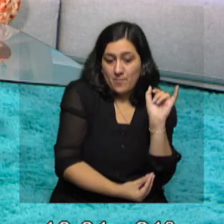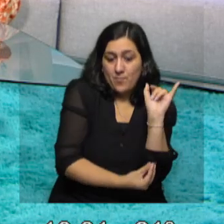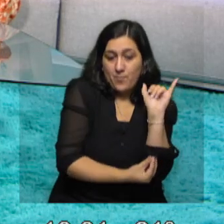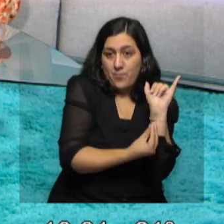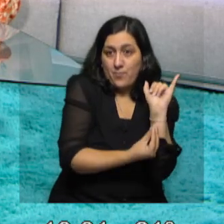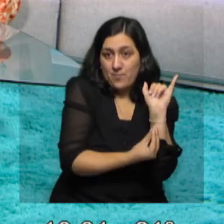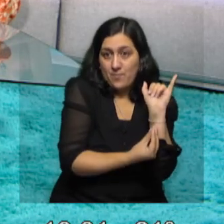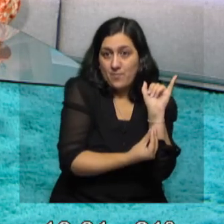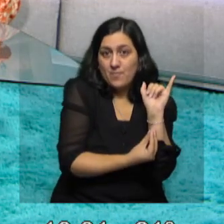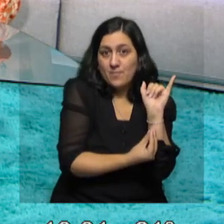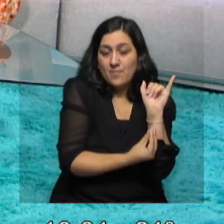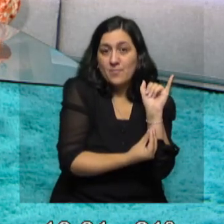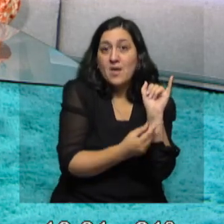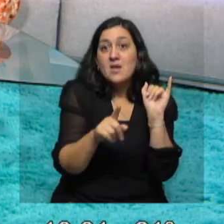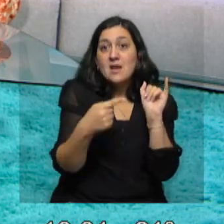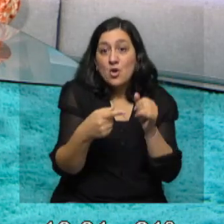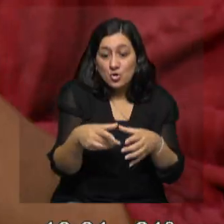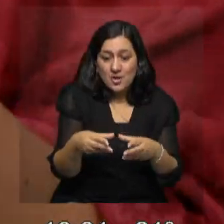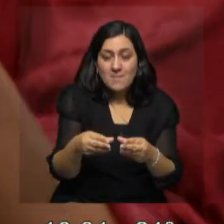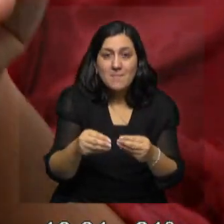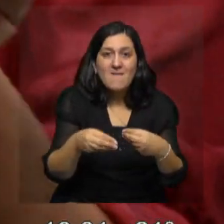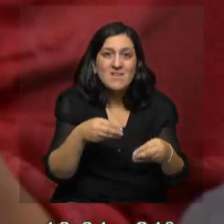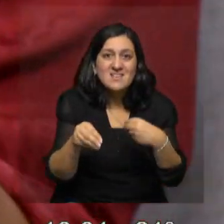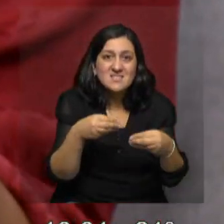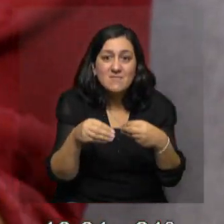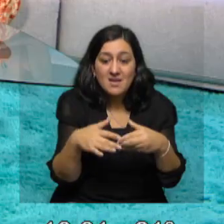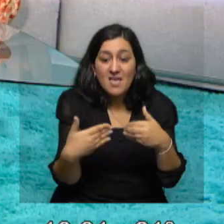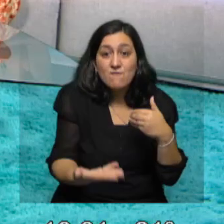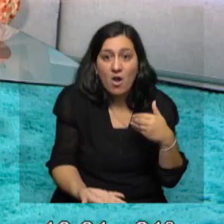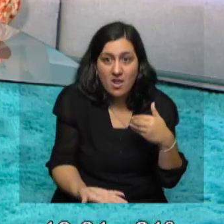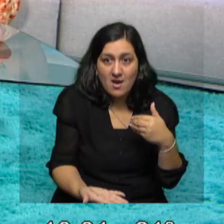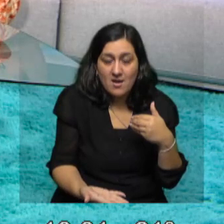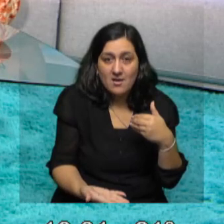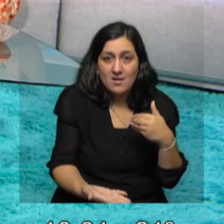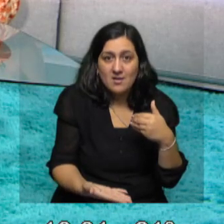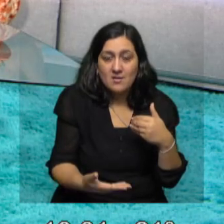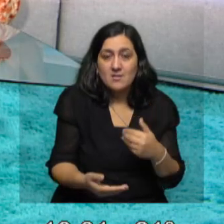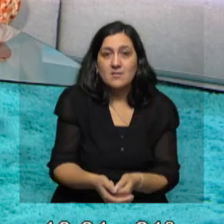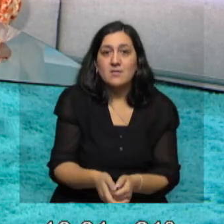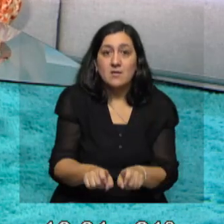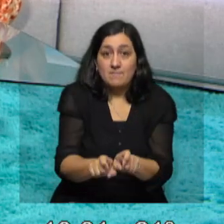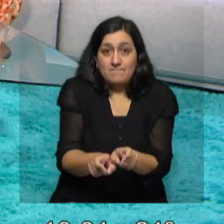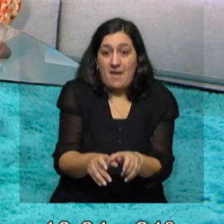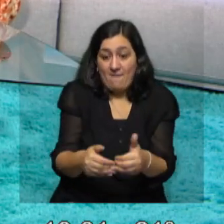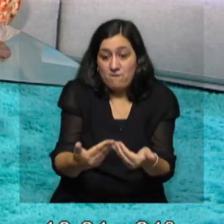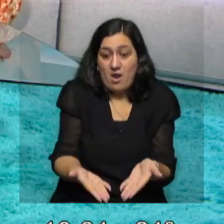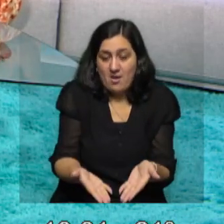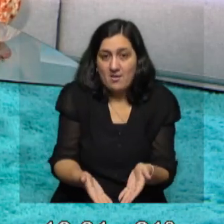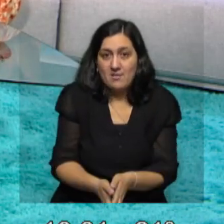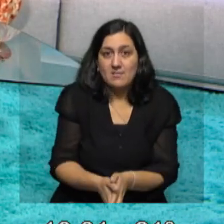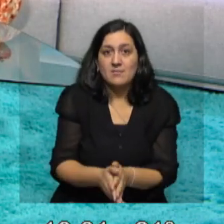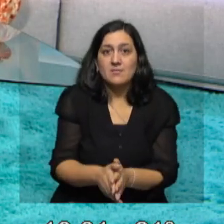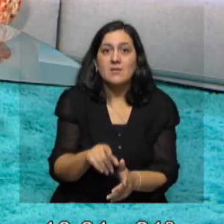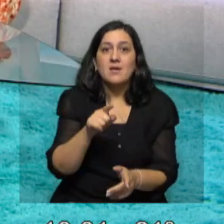afuera, que es más blandito, queda afuera. ¿Está? ¿Hasta ahí vamos? Bien. ¿Sí? Entonces, vamos a hacer una vulva acá, ¿de